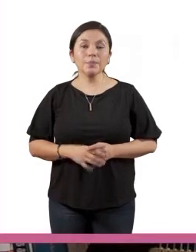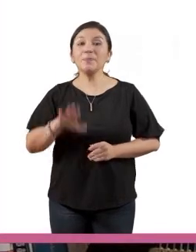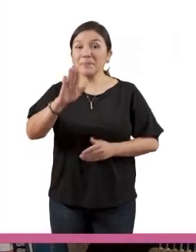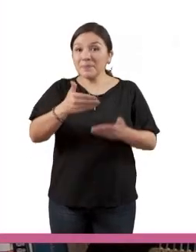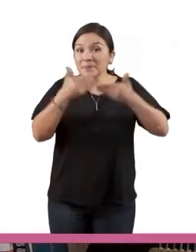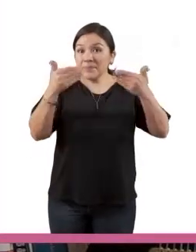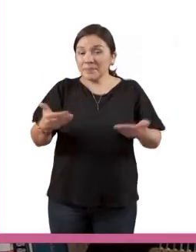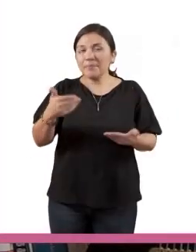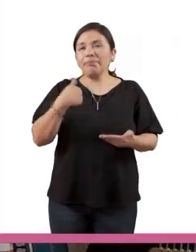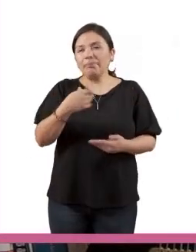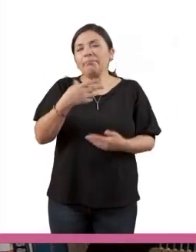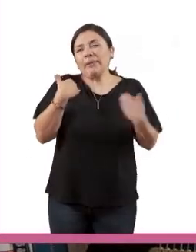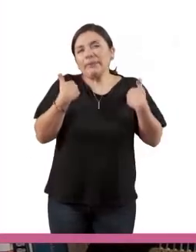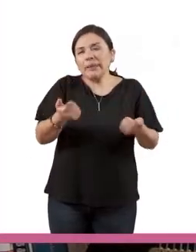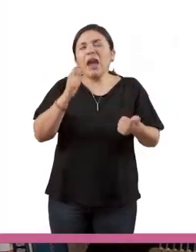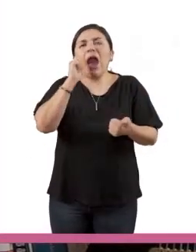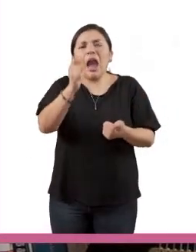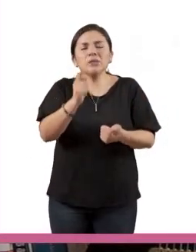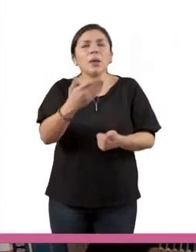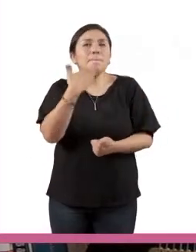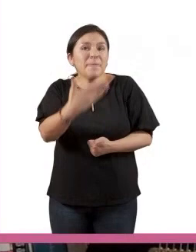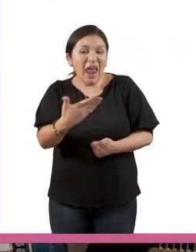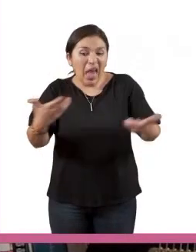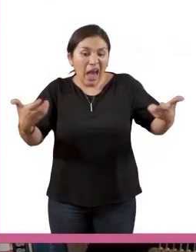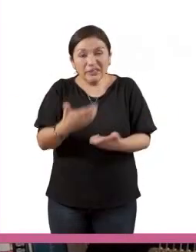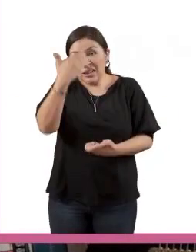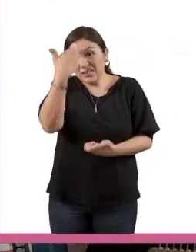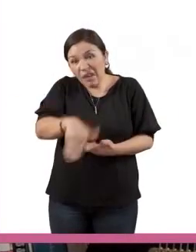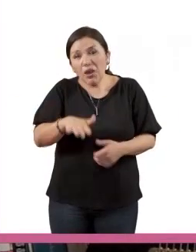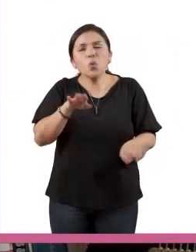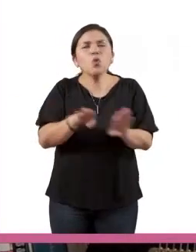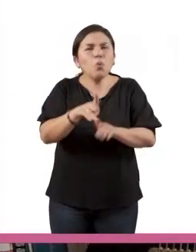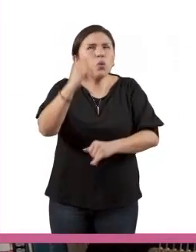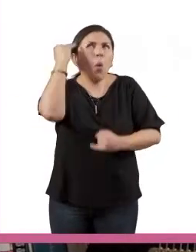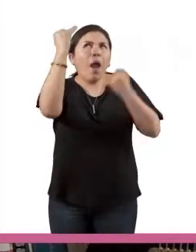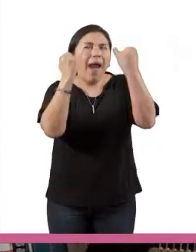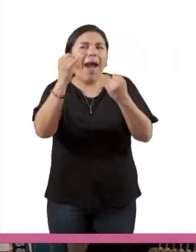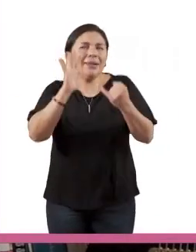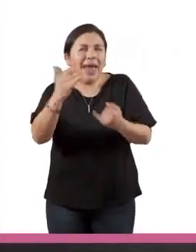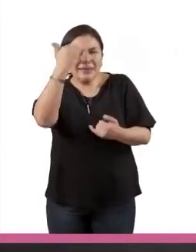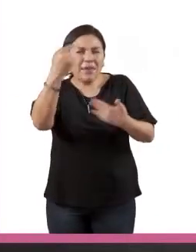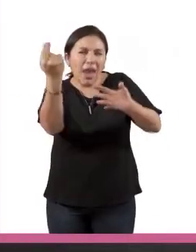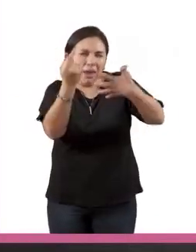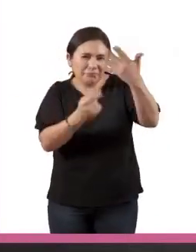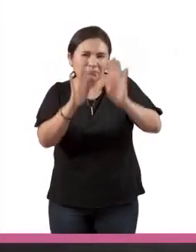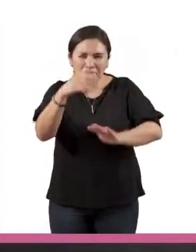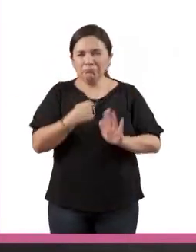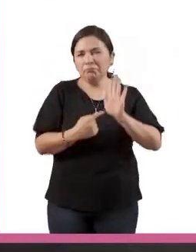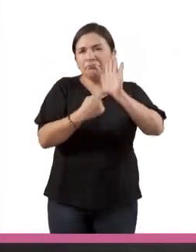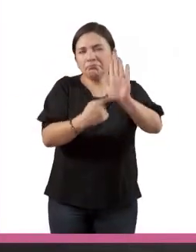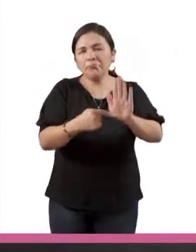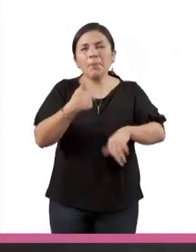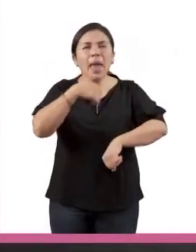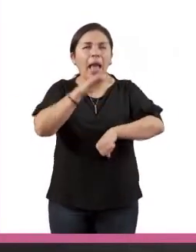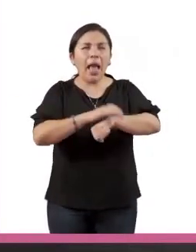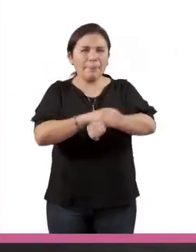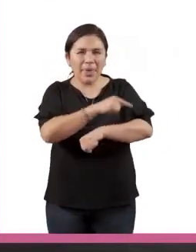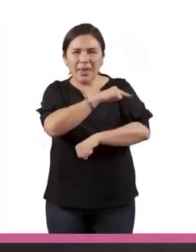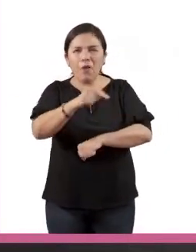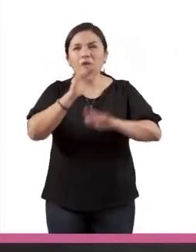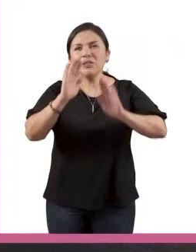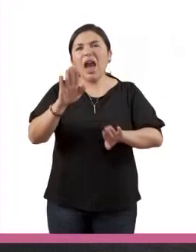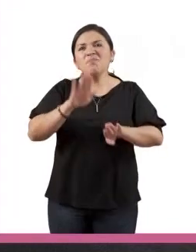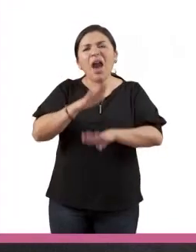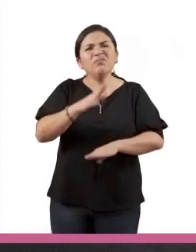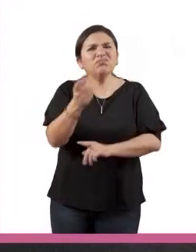Ahora que podemos definir qué significa ser bueno en algo, seguro ya tienen en mente varias opciones. Quiero presentarles a unos amigos que han